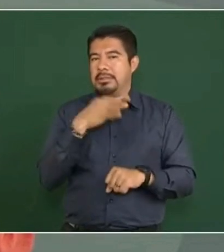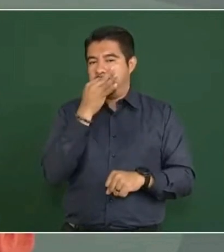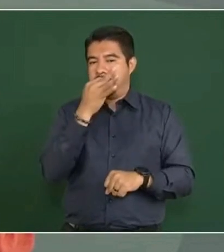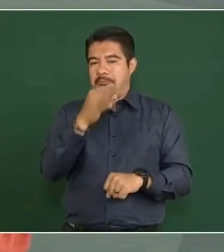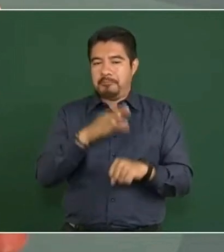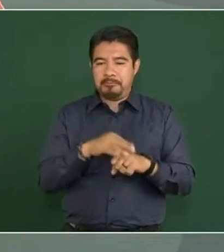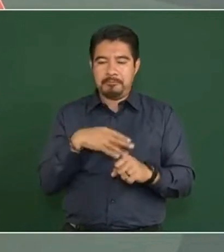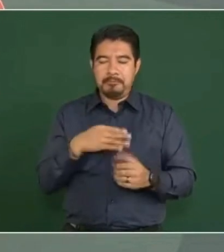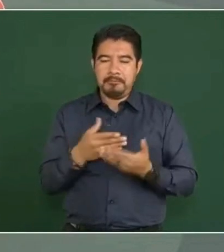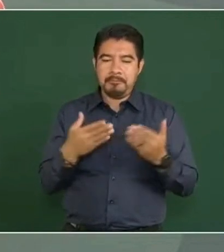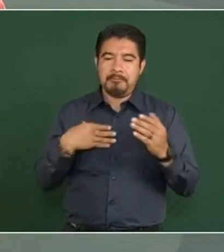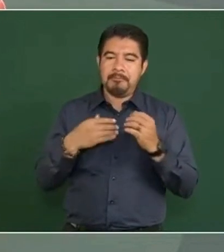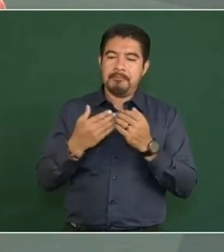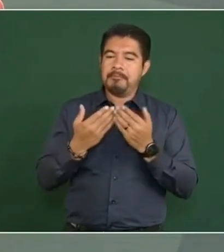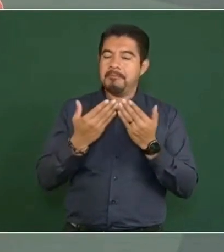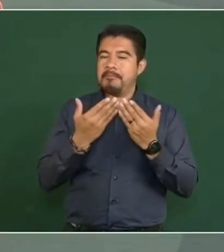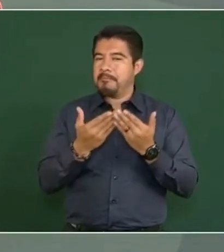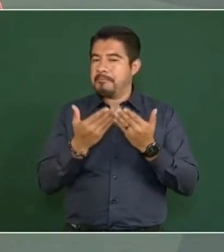no